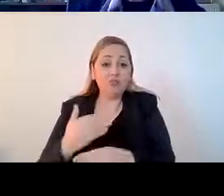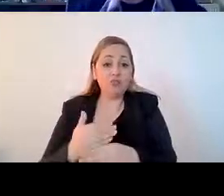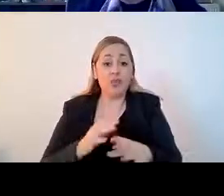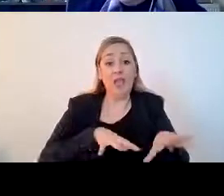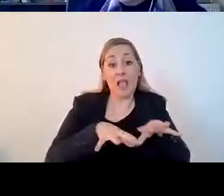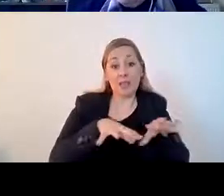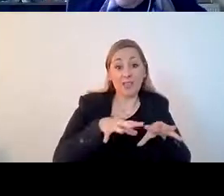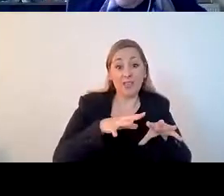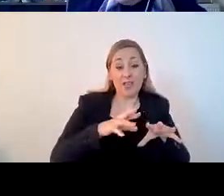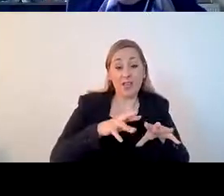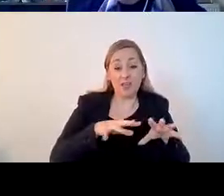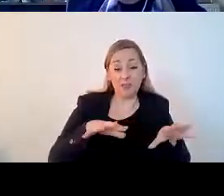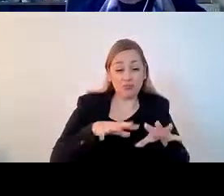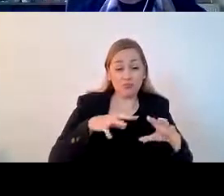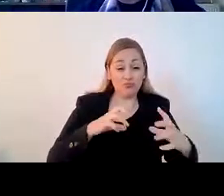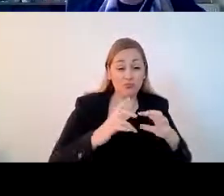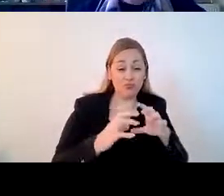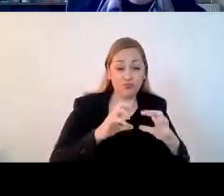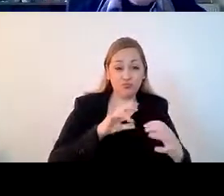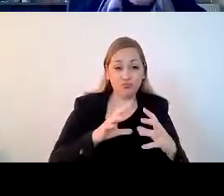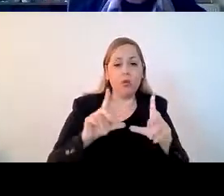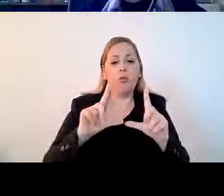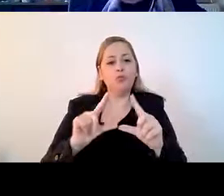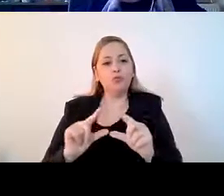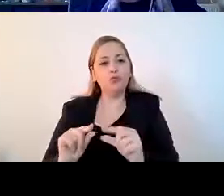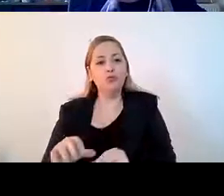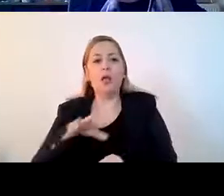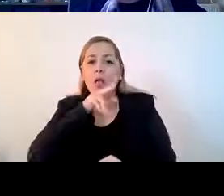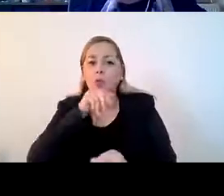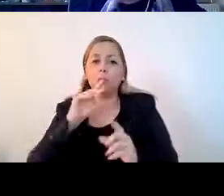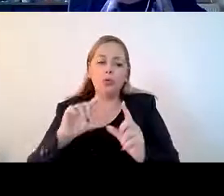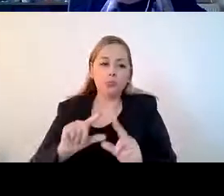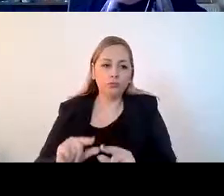sería uno de los síntomas que estaría descendiendo. ¿La que sigue?